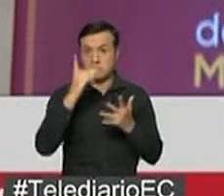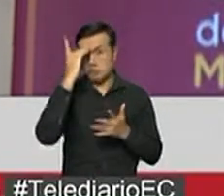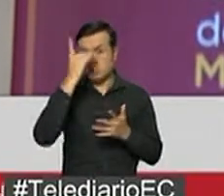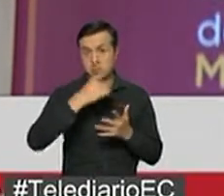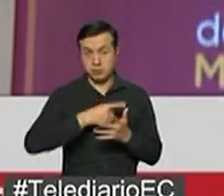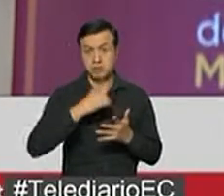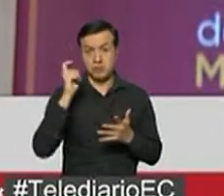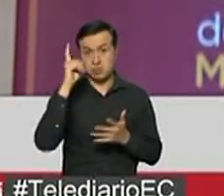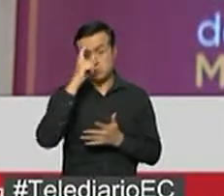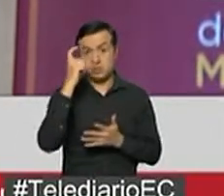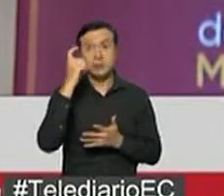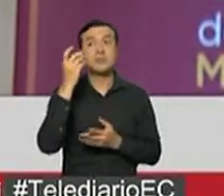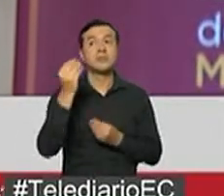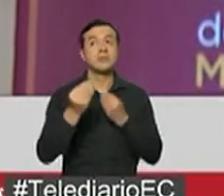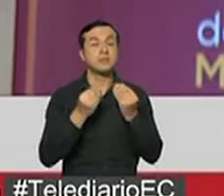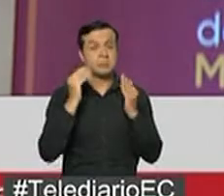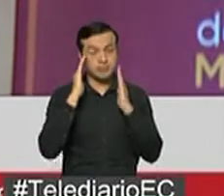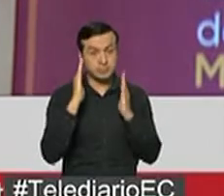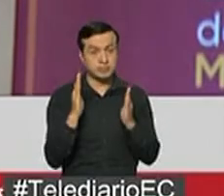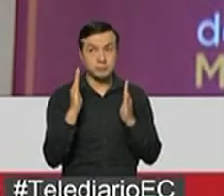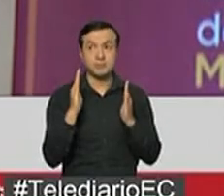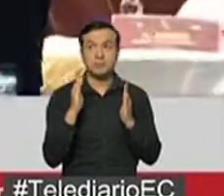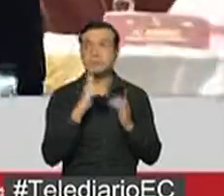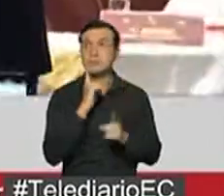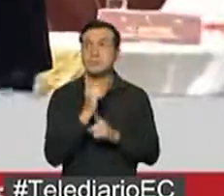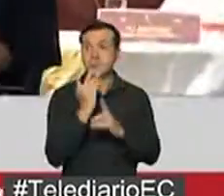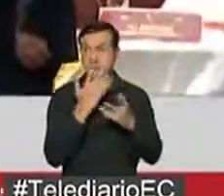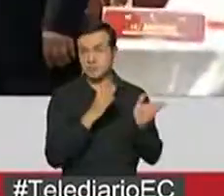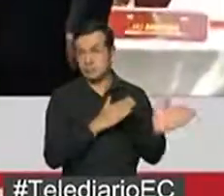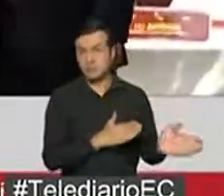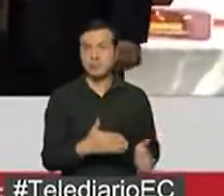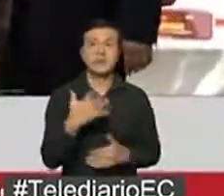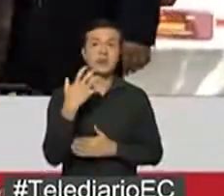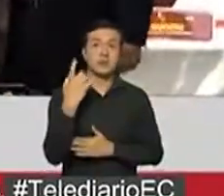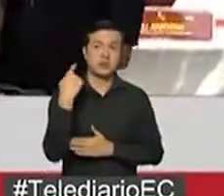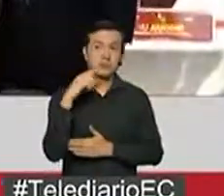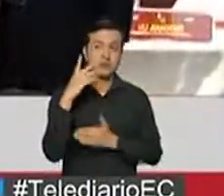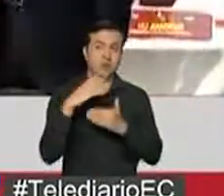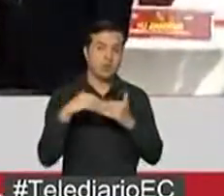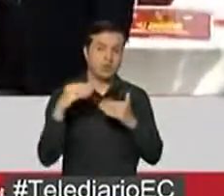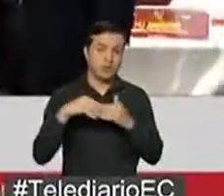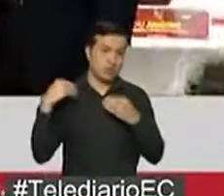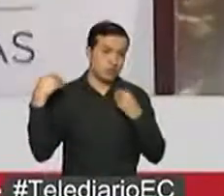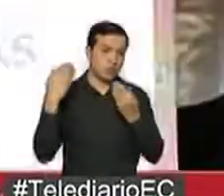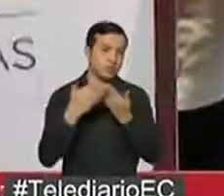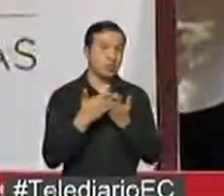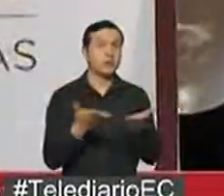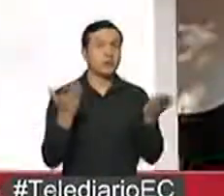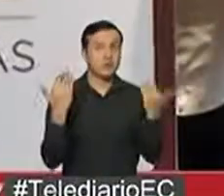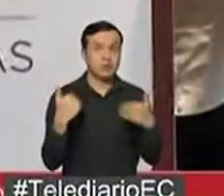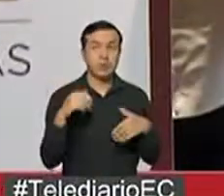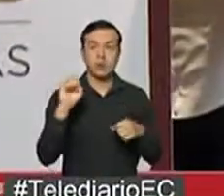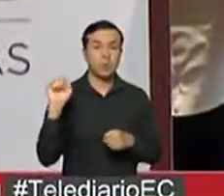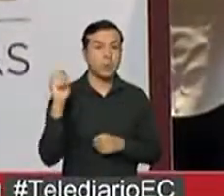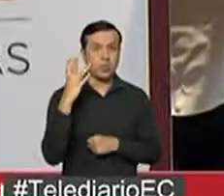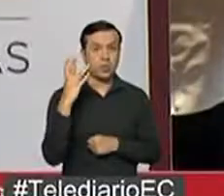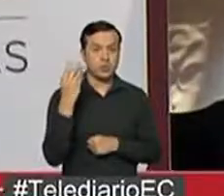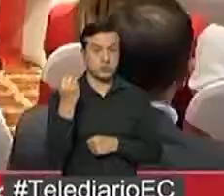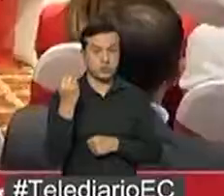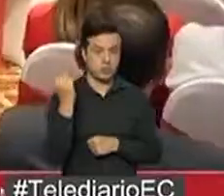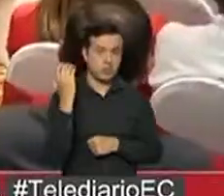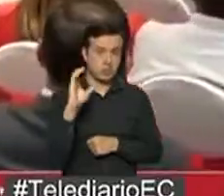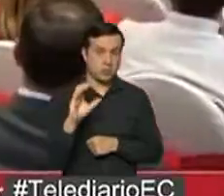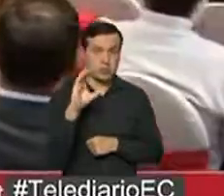a veces impopulares pero correctos los 15 millones de adjudicados por ecuacorriente son una cuarta entrega de estas regalías